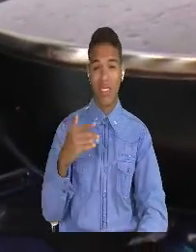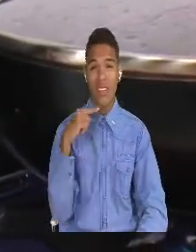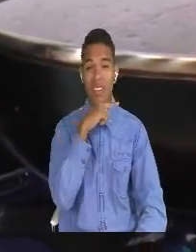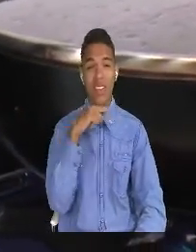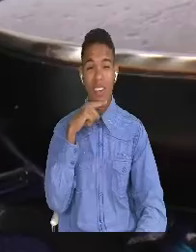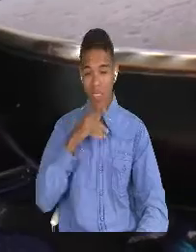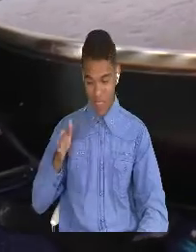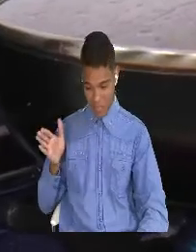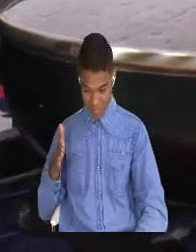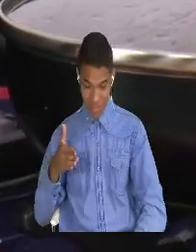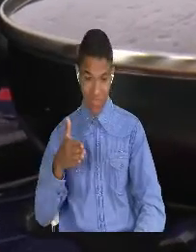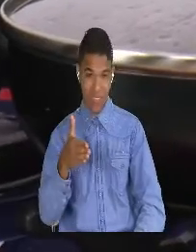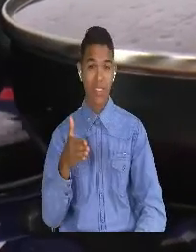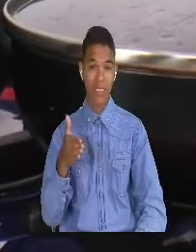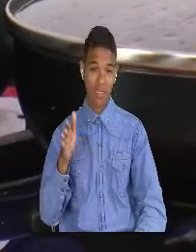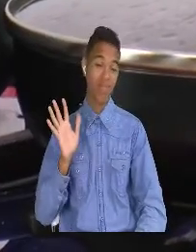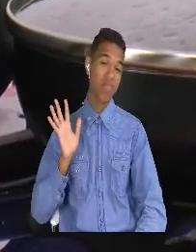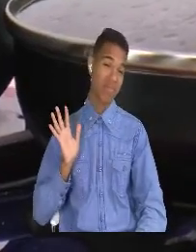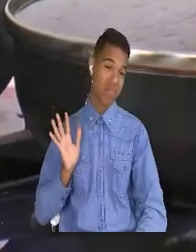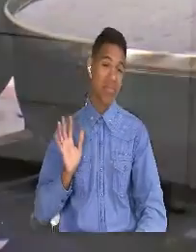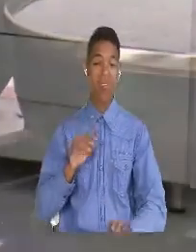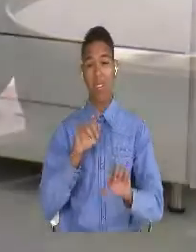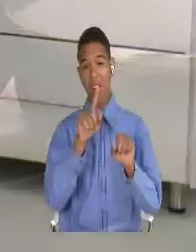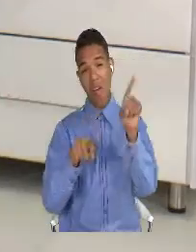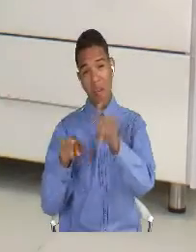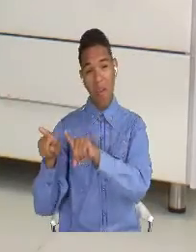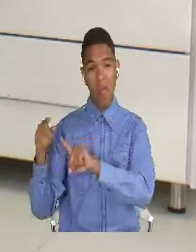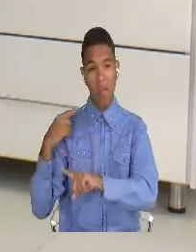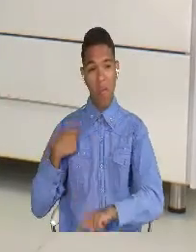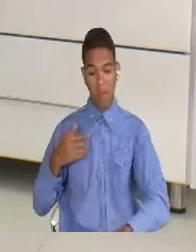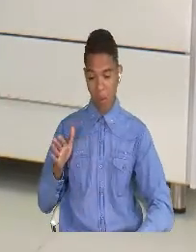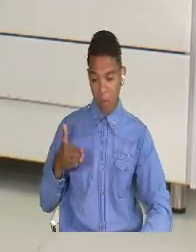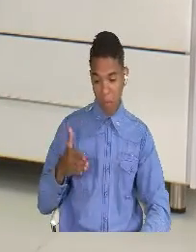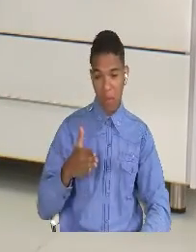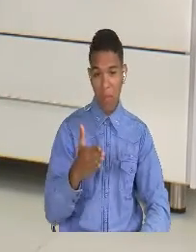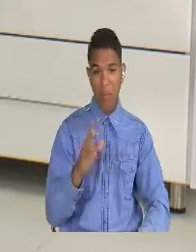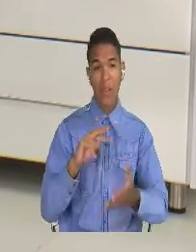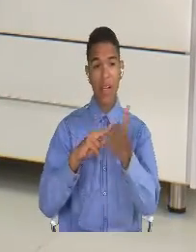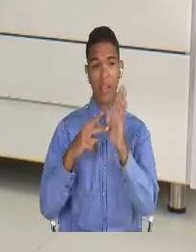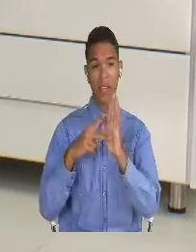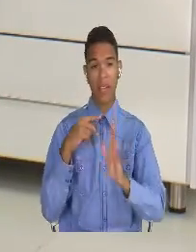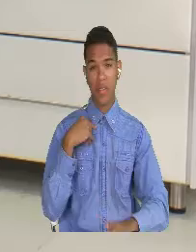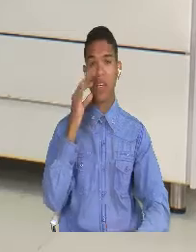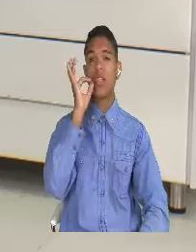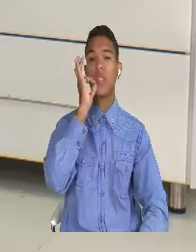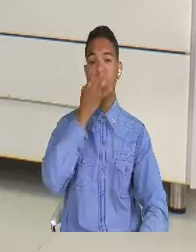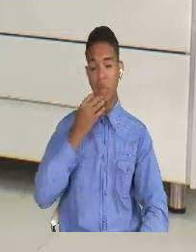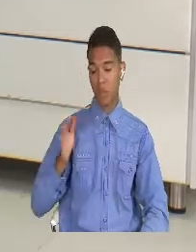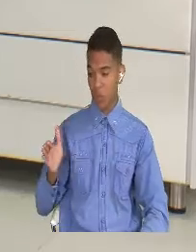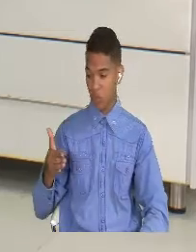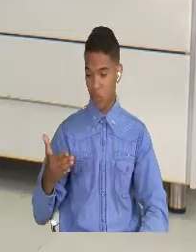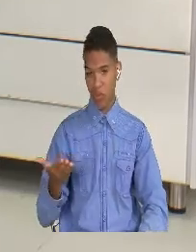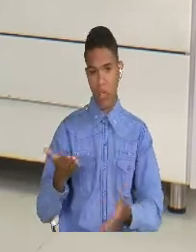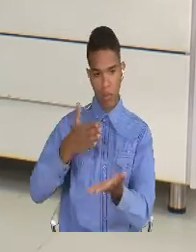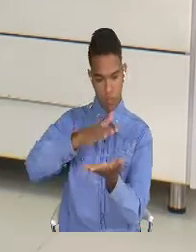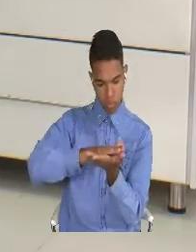pescado, pues de los pocos pescados que se puede manejar terminología, uno de esos es este, ¿ok?